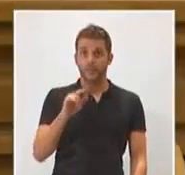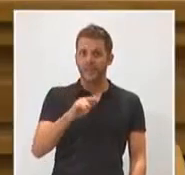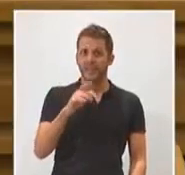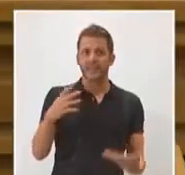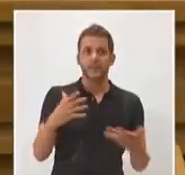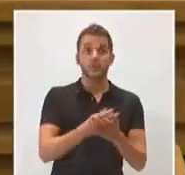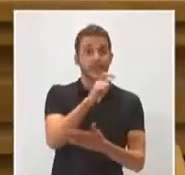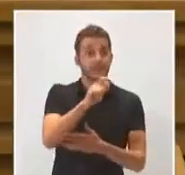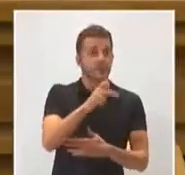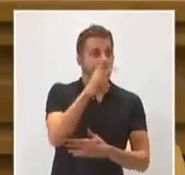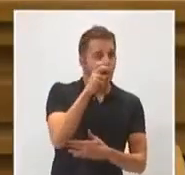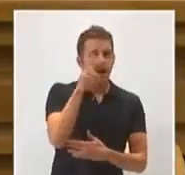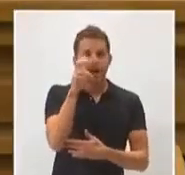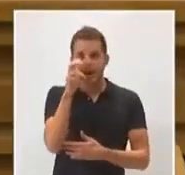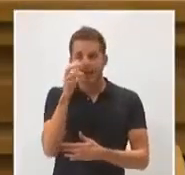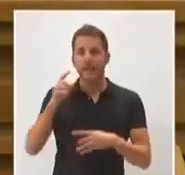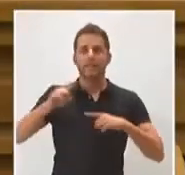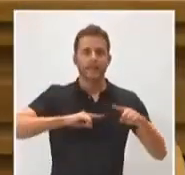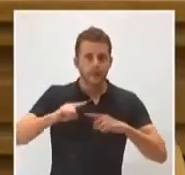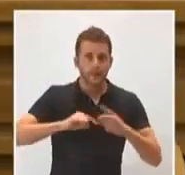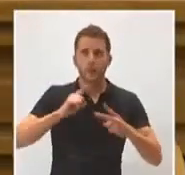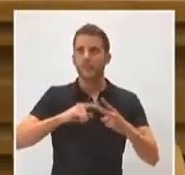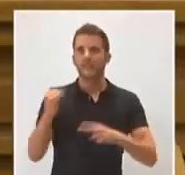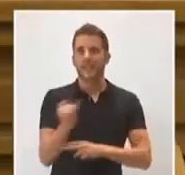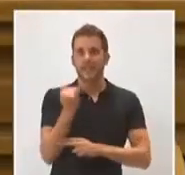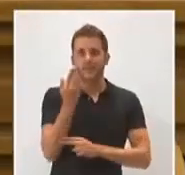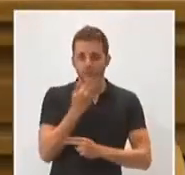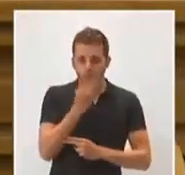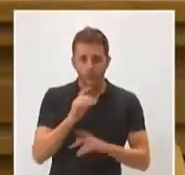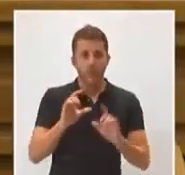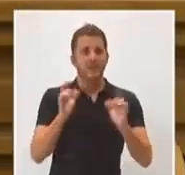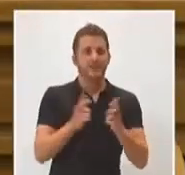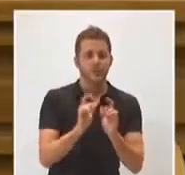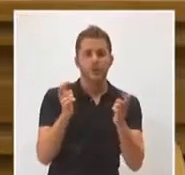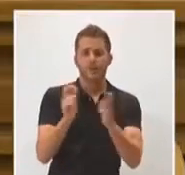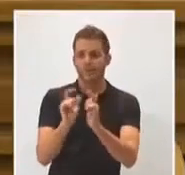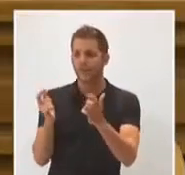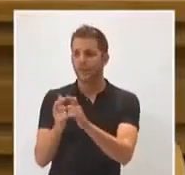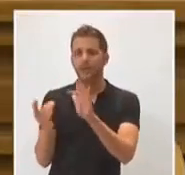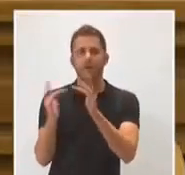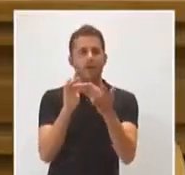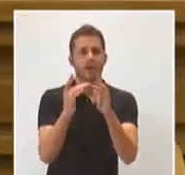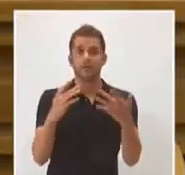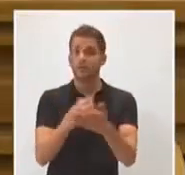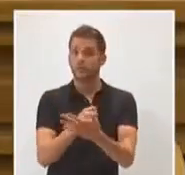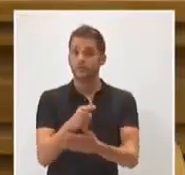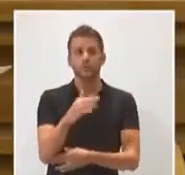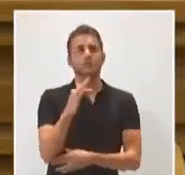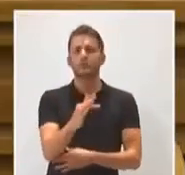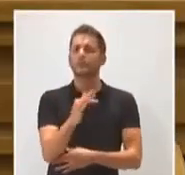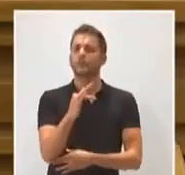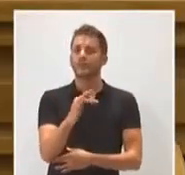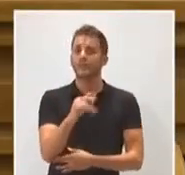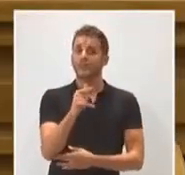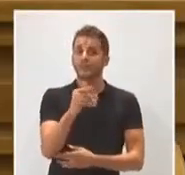mundo directores jefes de estudio reuniéndose por todas las zonas con el personal creo que es importante porque son los que